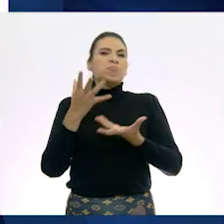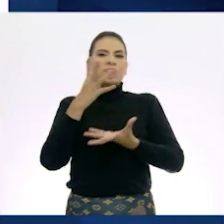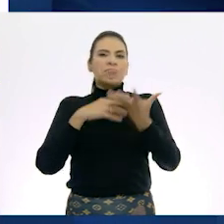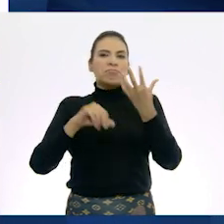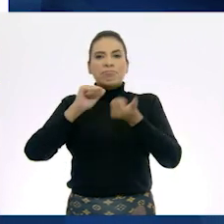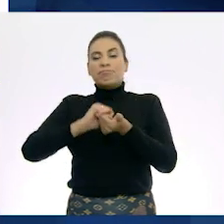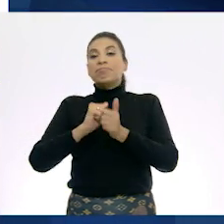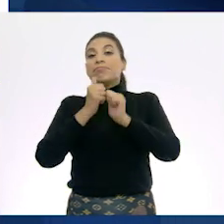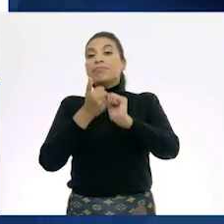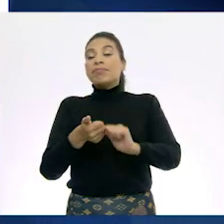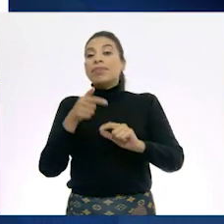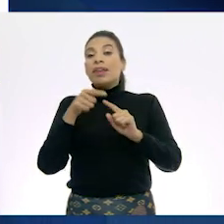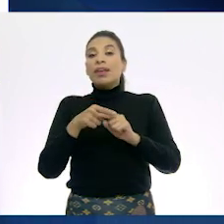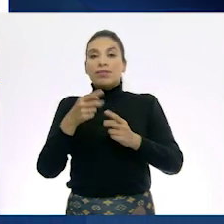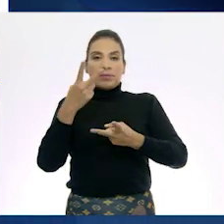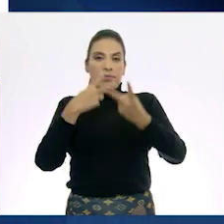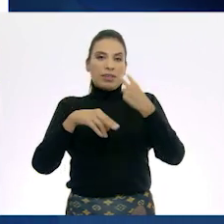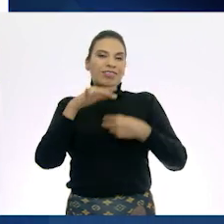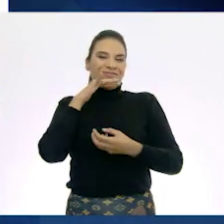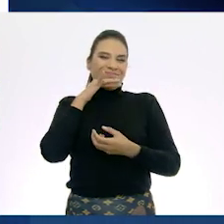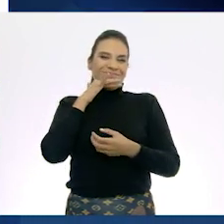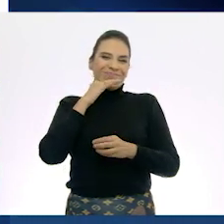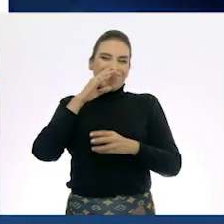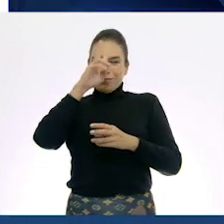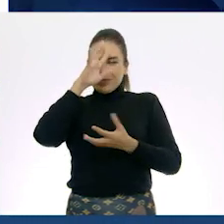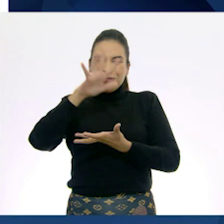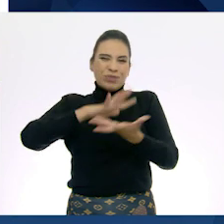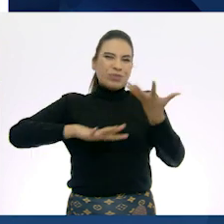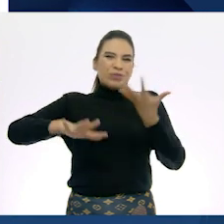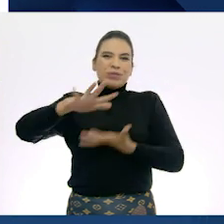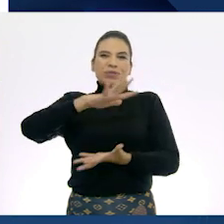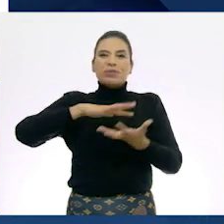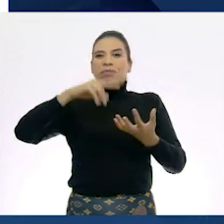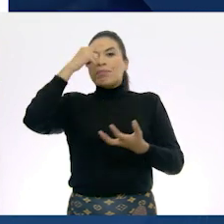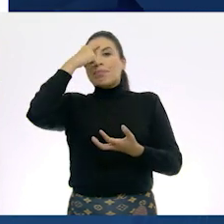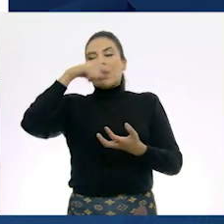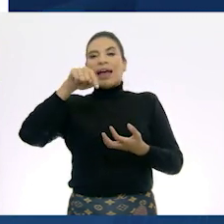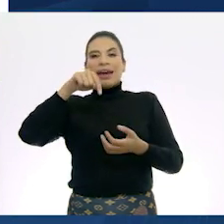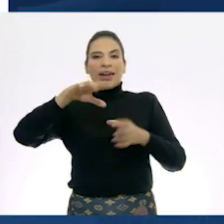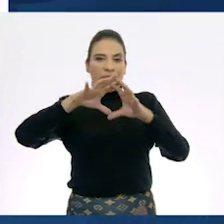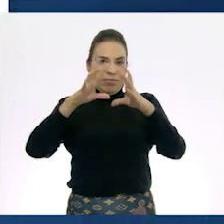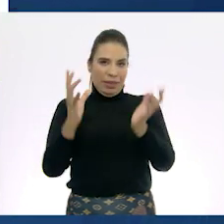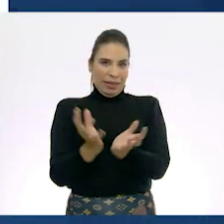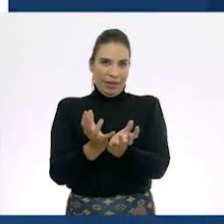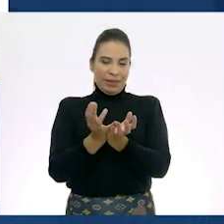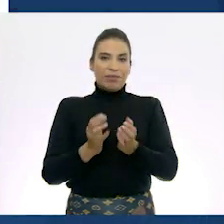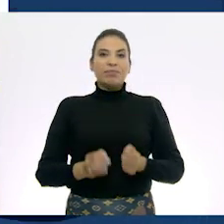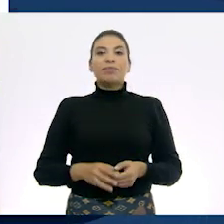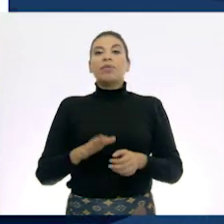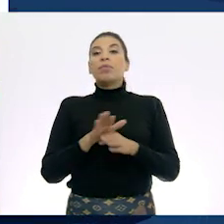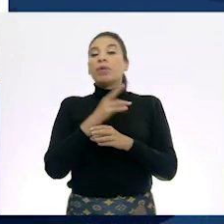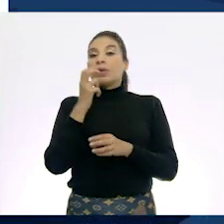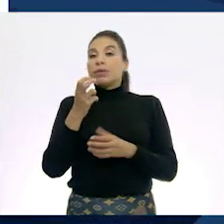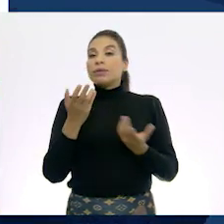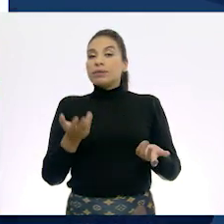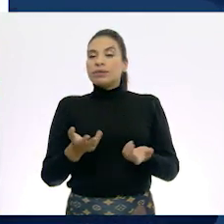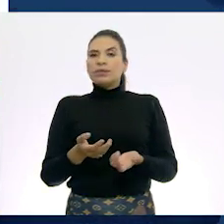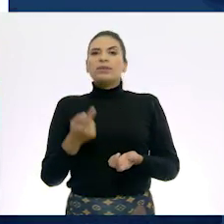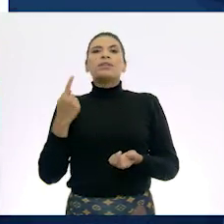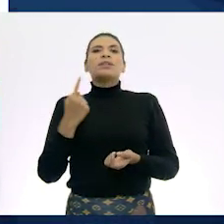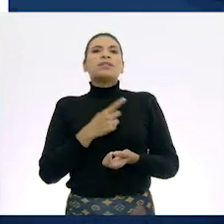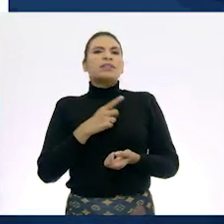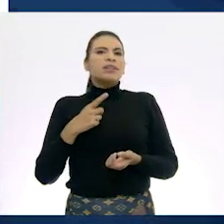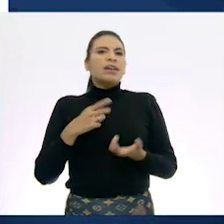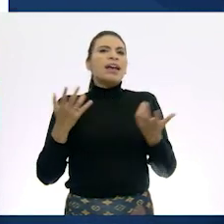a convertir en una fuente de contaminación grave para nuestro planeta. Entonces aquí, pues lo que